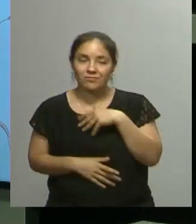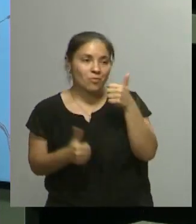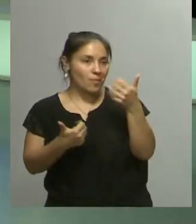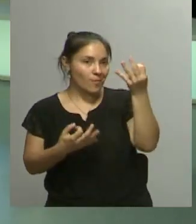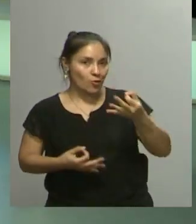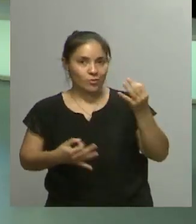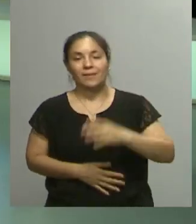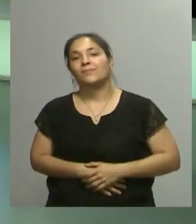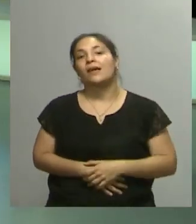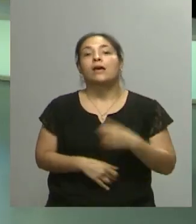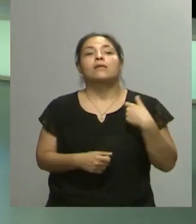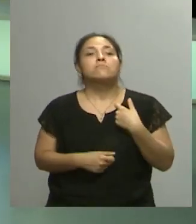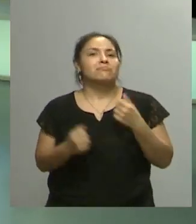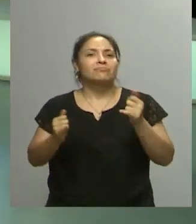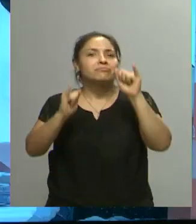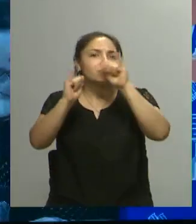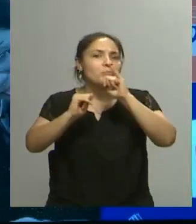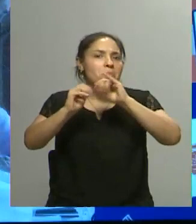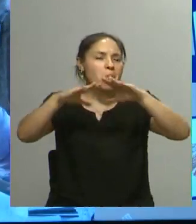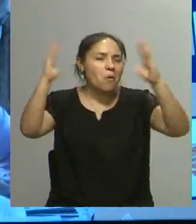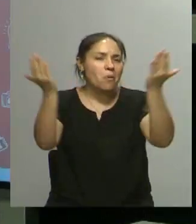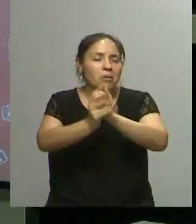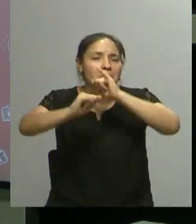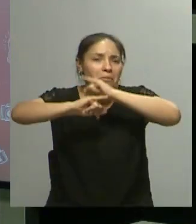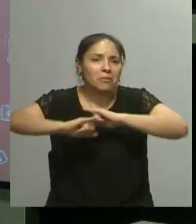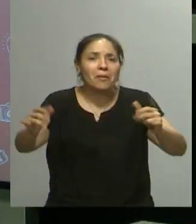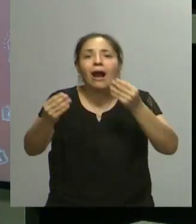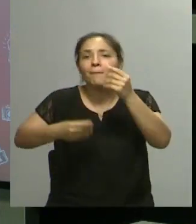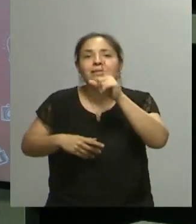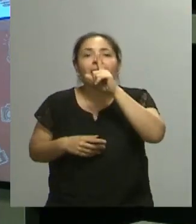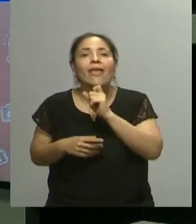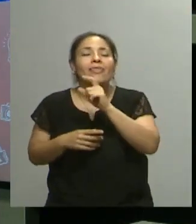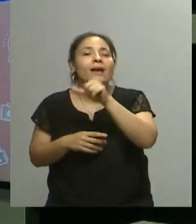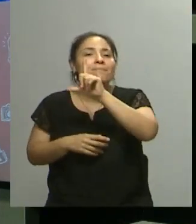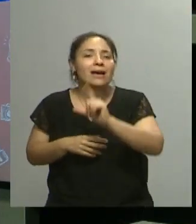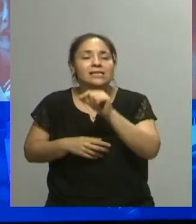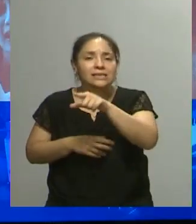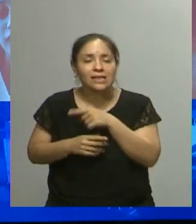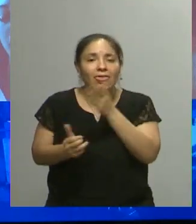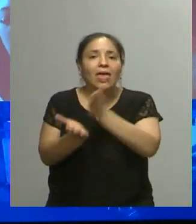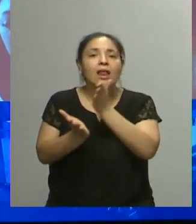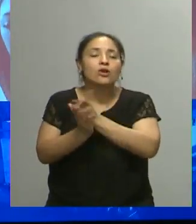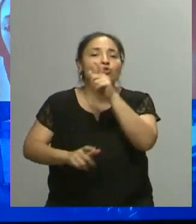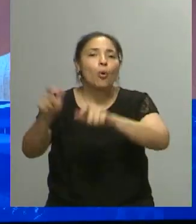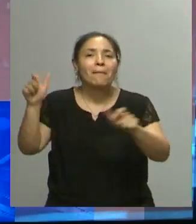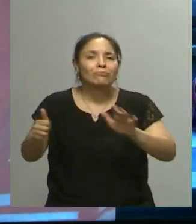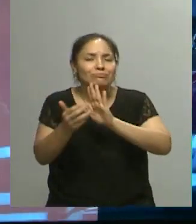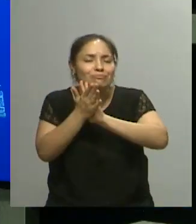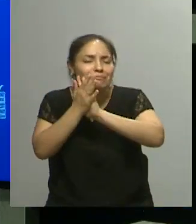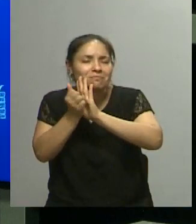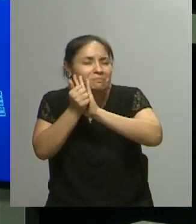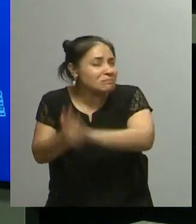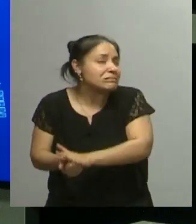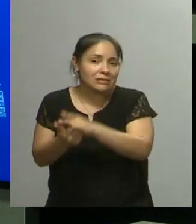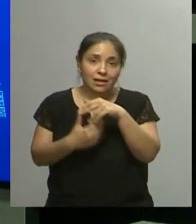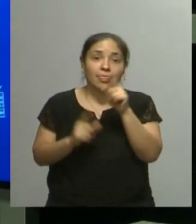del mundo reflejan mucho lo que sucede en Qatar, que si hay violación de los derechos humanos, que los hay, qué tantos derechos tienen las